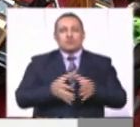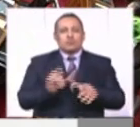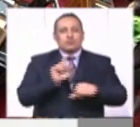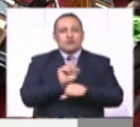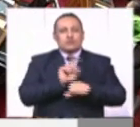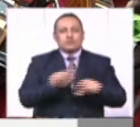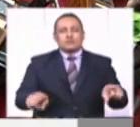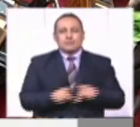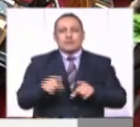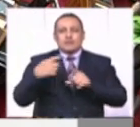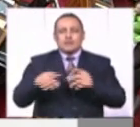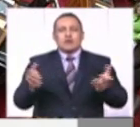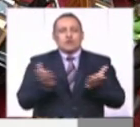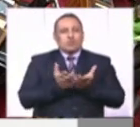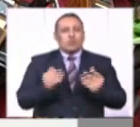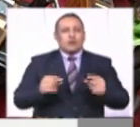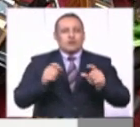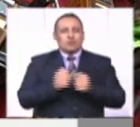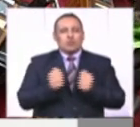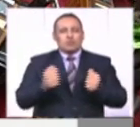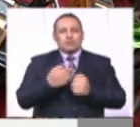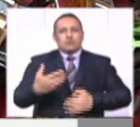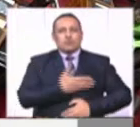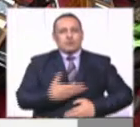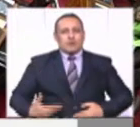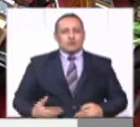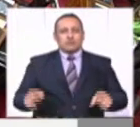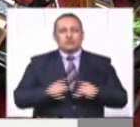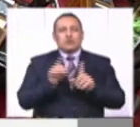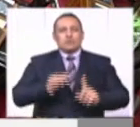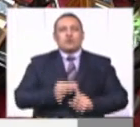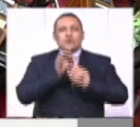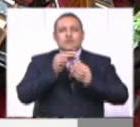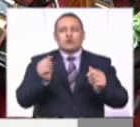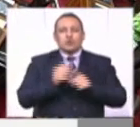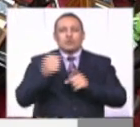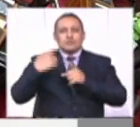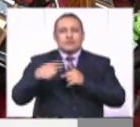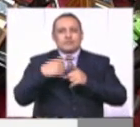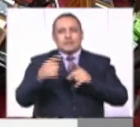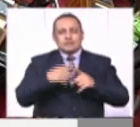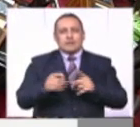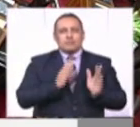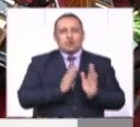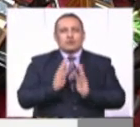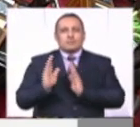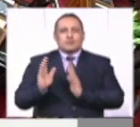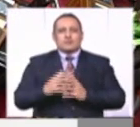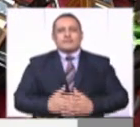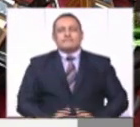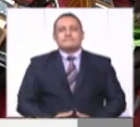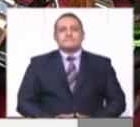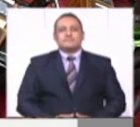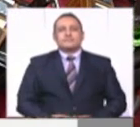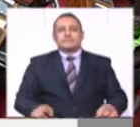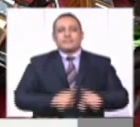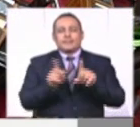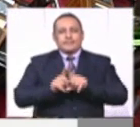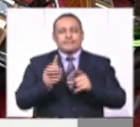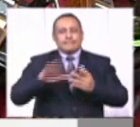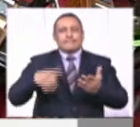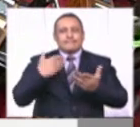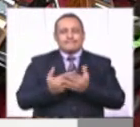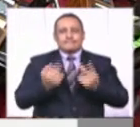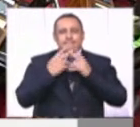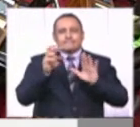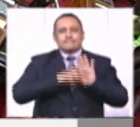destinados a instituciones educativas públicas para priorizar diversos procedimientos también encontramos